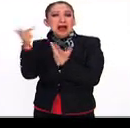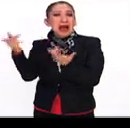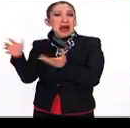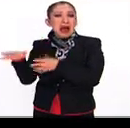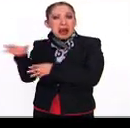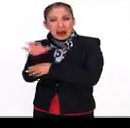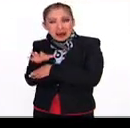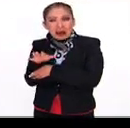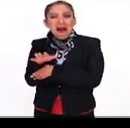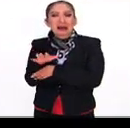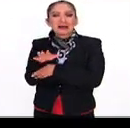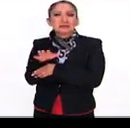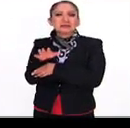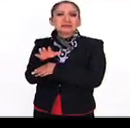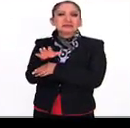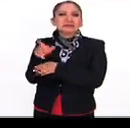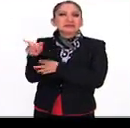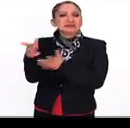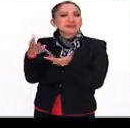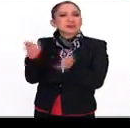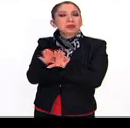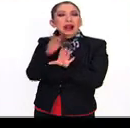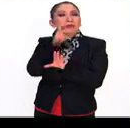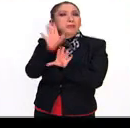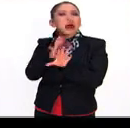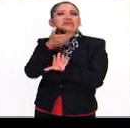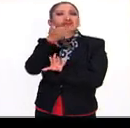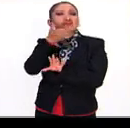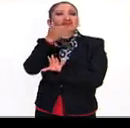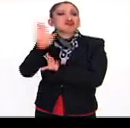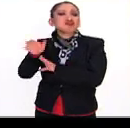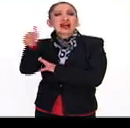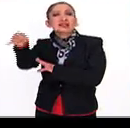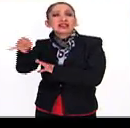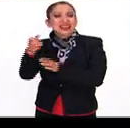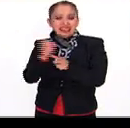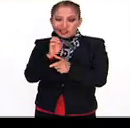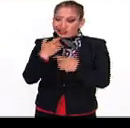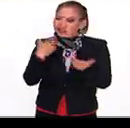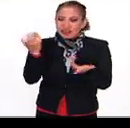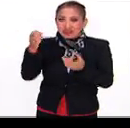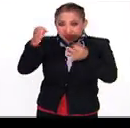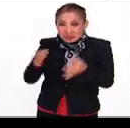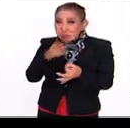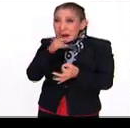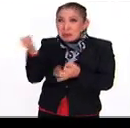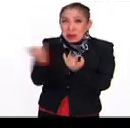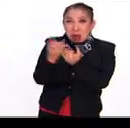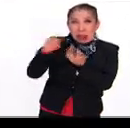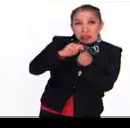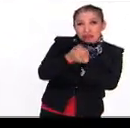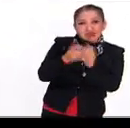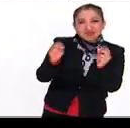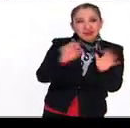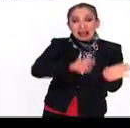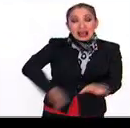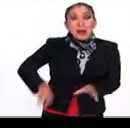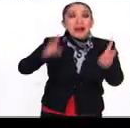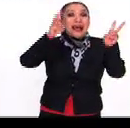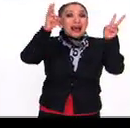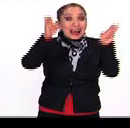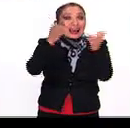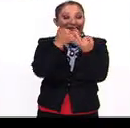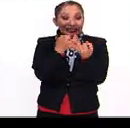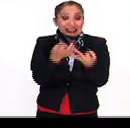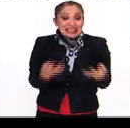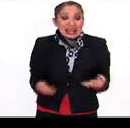países, sino para las lenguas, son palabras más usuales. Entonces, al final decidimos que la imagen de tierra firme, de la